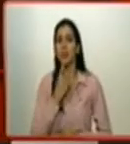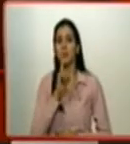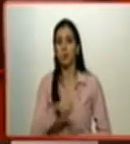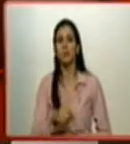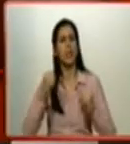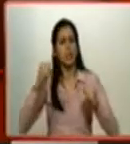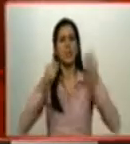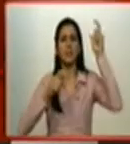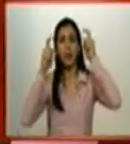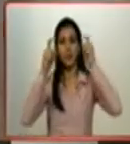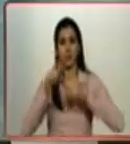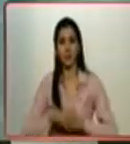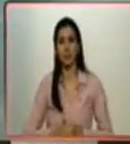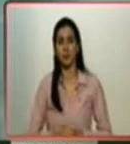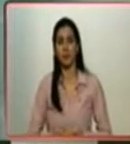viva Chávez!